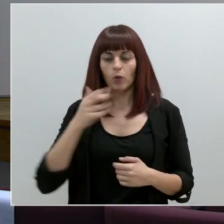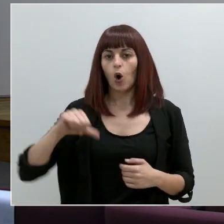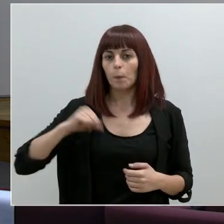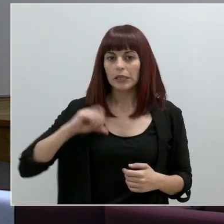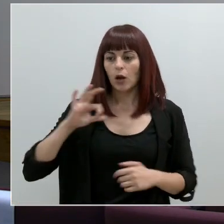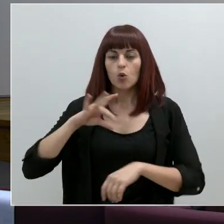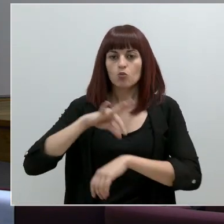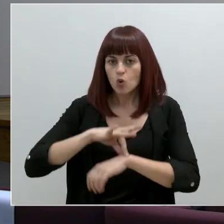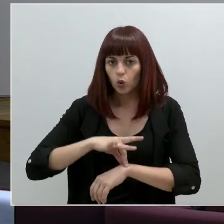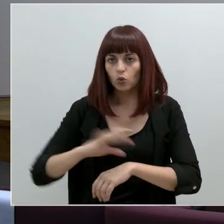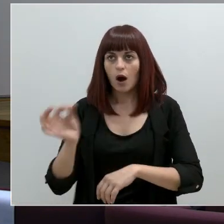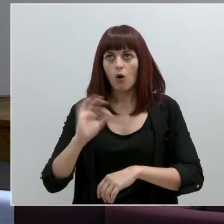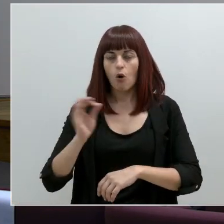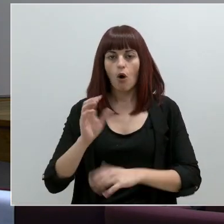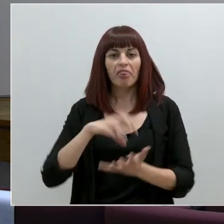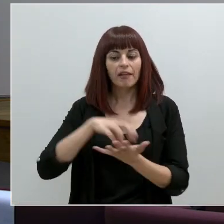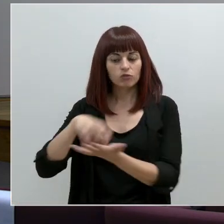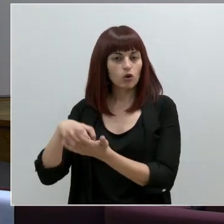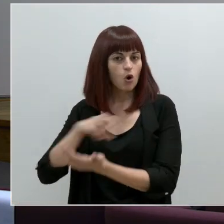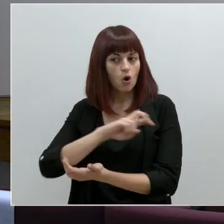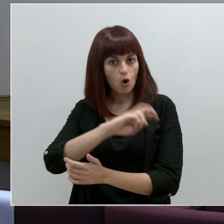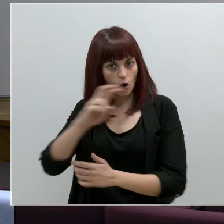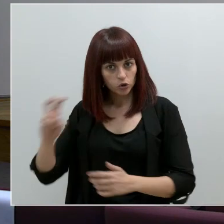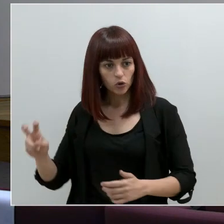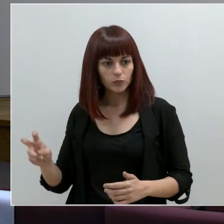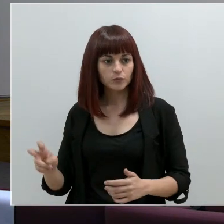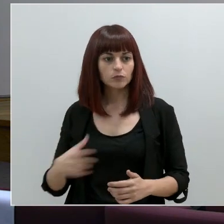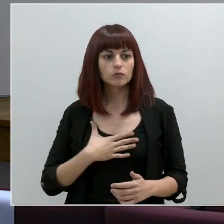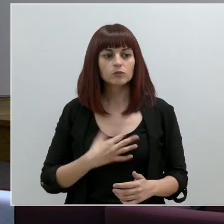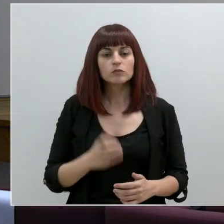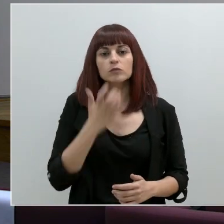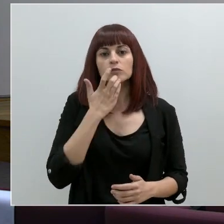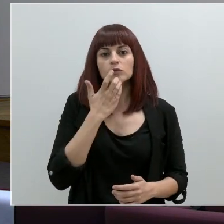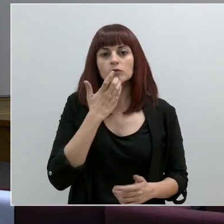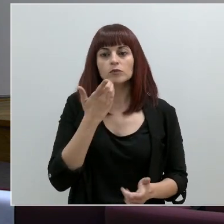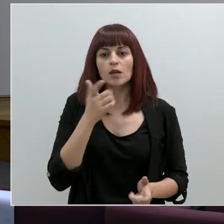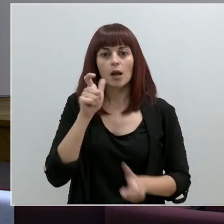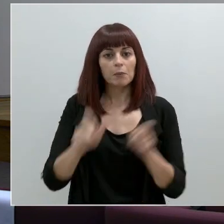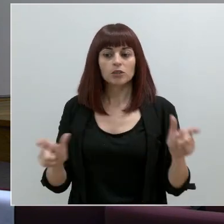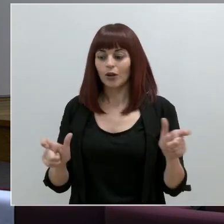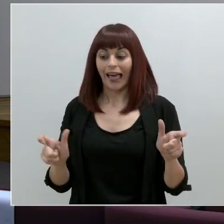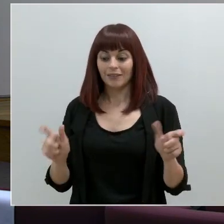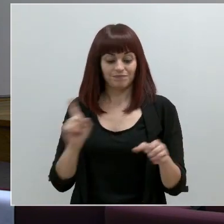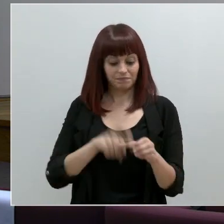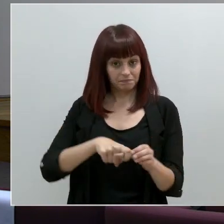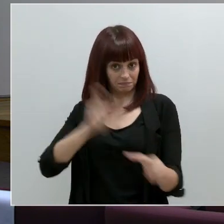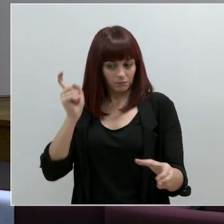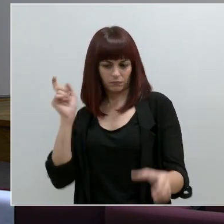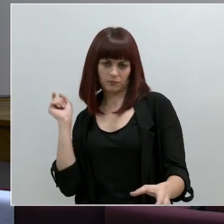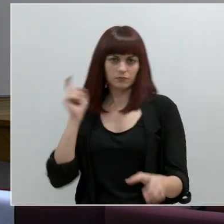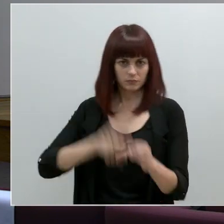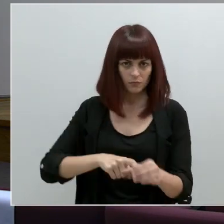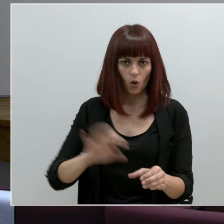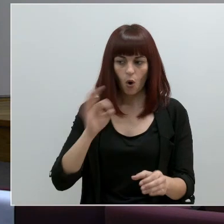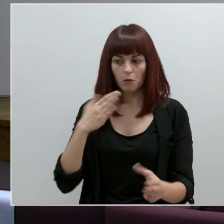una mutua o en cualquier otro tipo de centro pues pueda en un momento determinado incluirse gente que no forma parte de la plantilla o que tiene algún